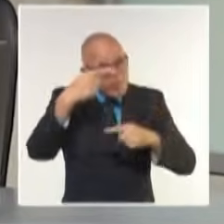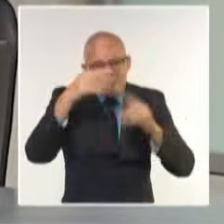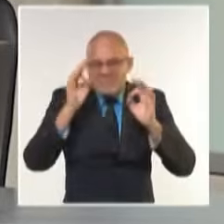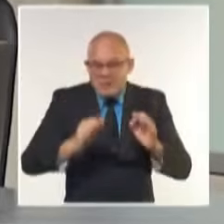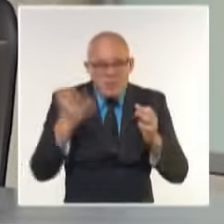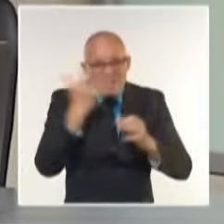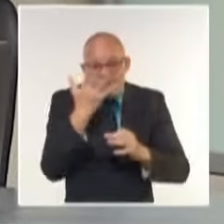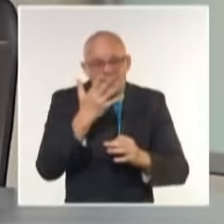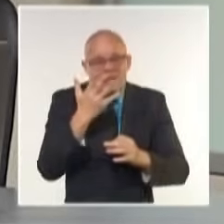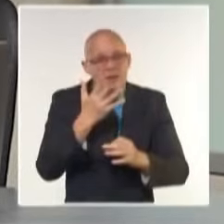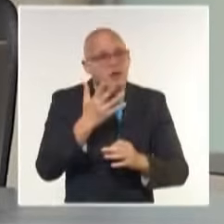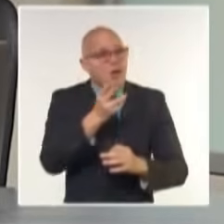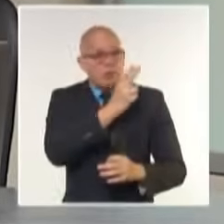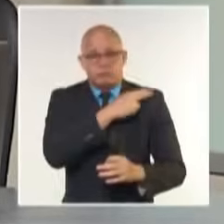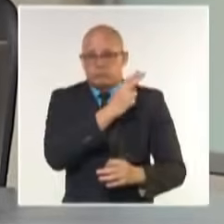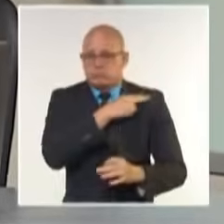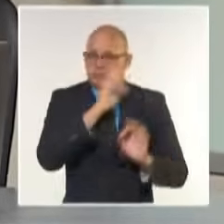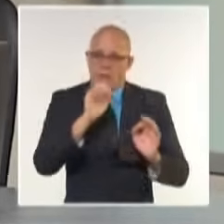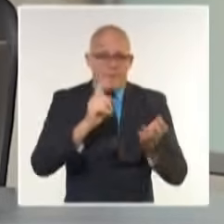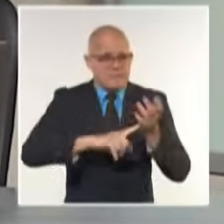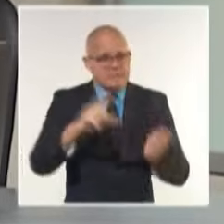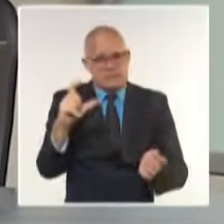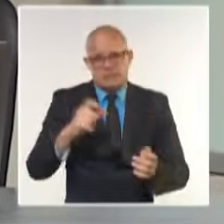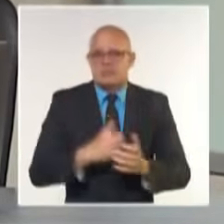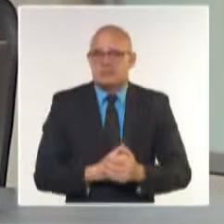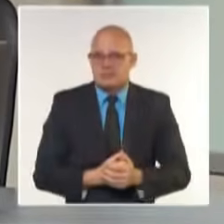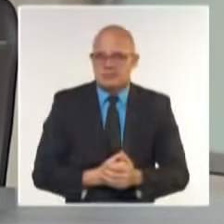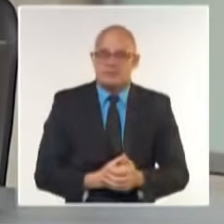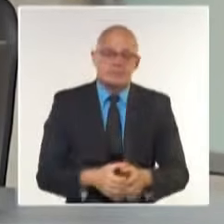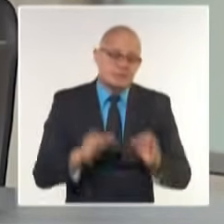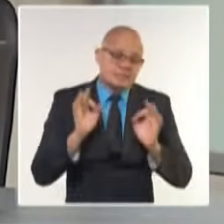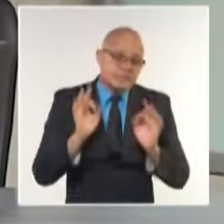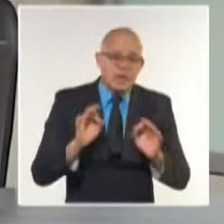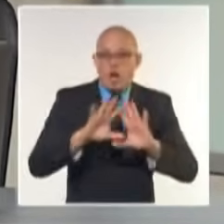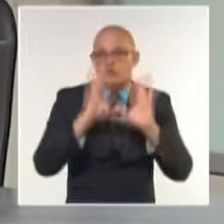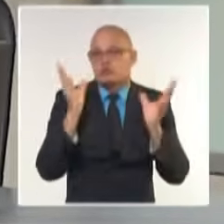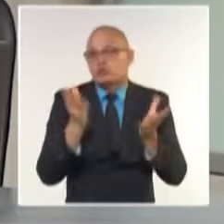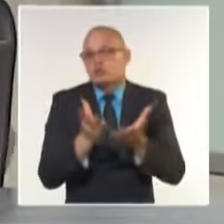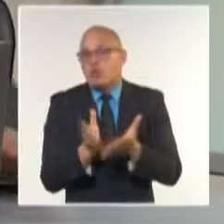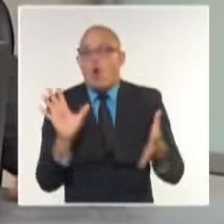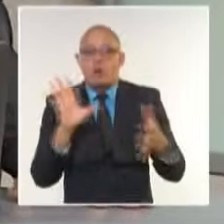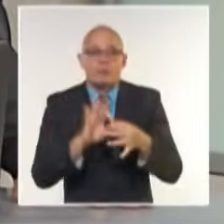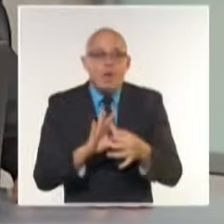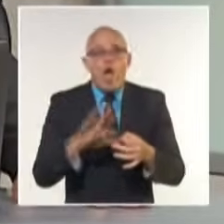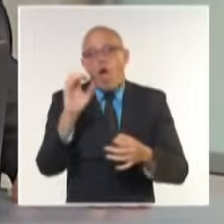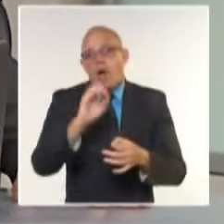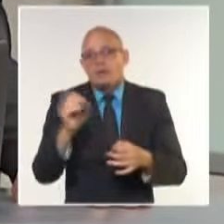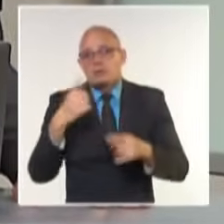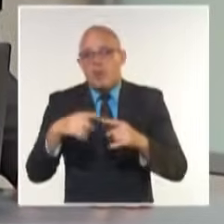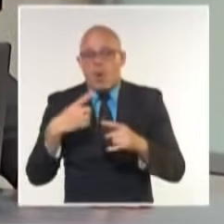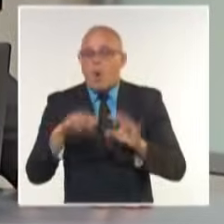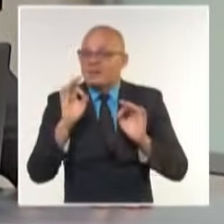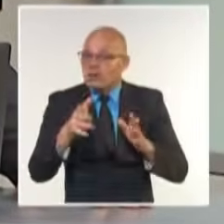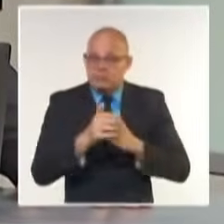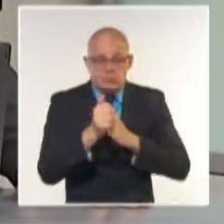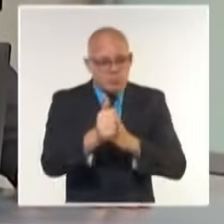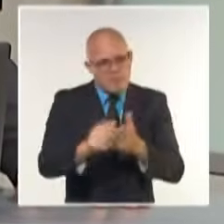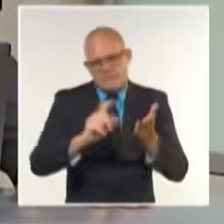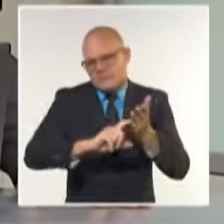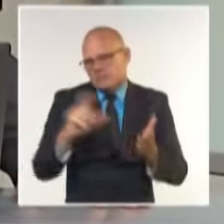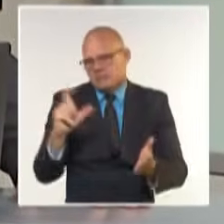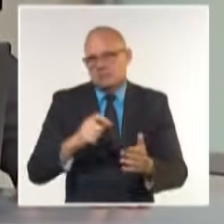que ha dirigido el partido, pero que ha tenido una amplia participación de numerosos organismos, una de las tendencias que se ven muy